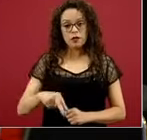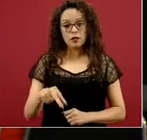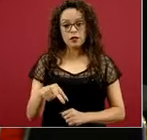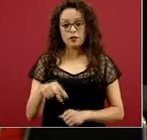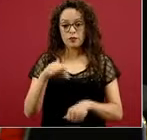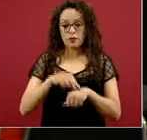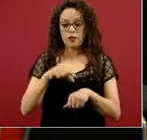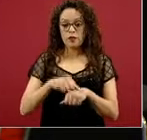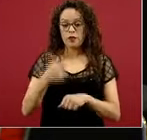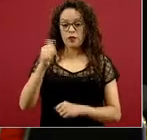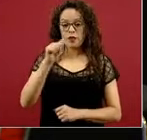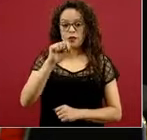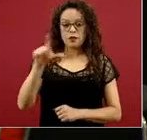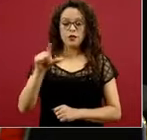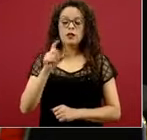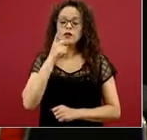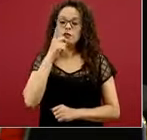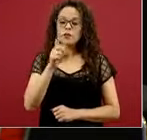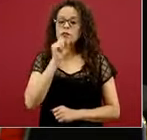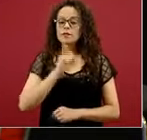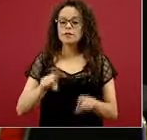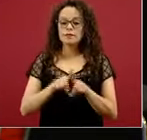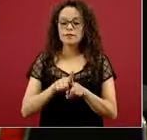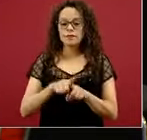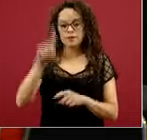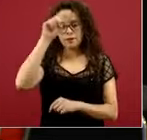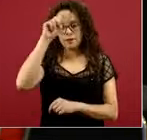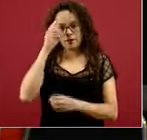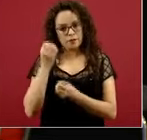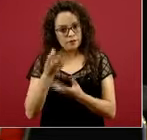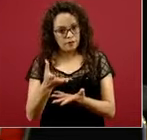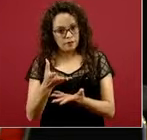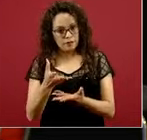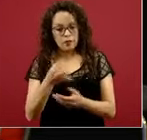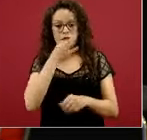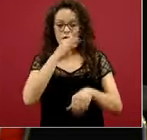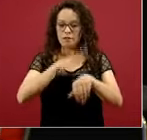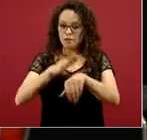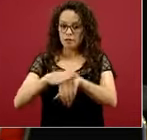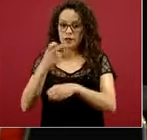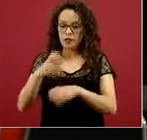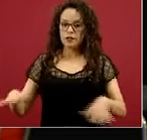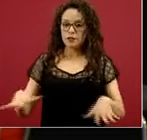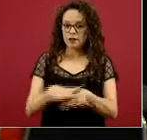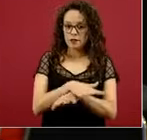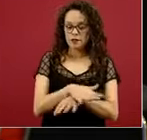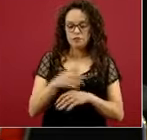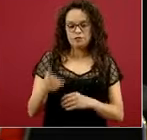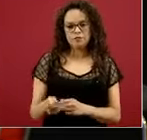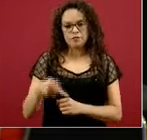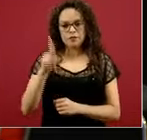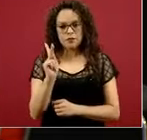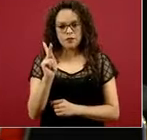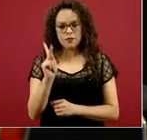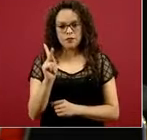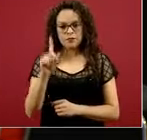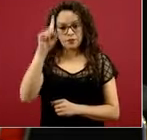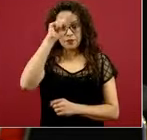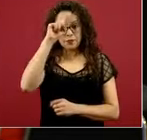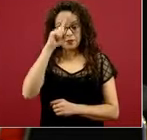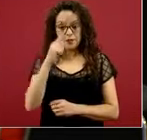Hugo López-Gatell hizo la misma recomendación, avisó, ¿no?, el cambio. Sin embargo, en las recomendaciones